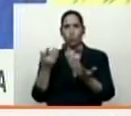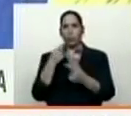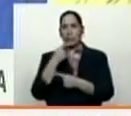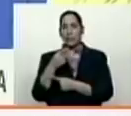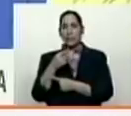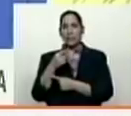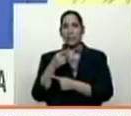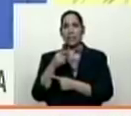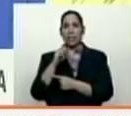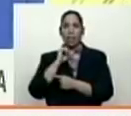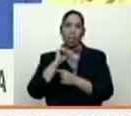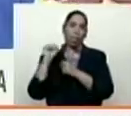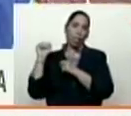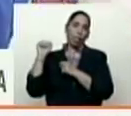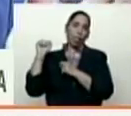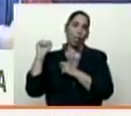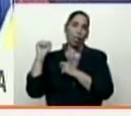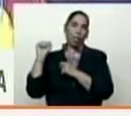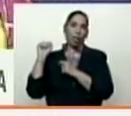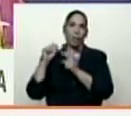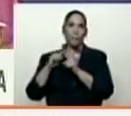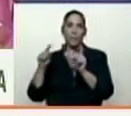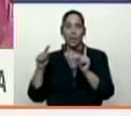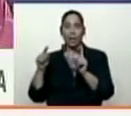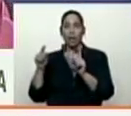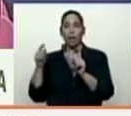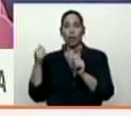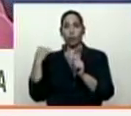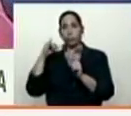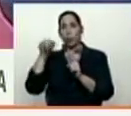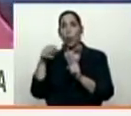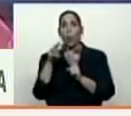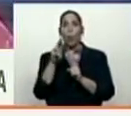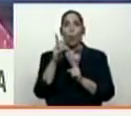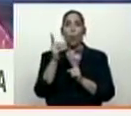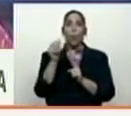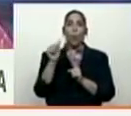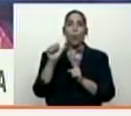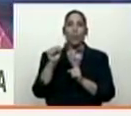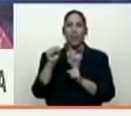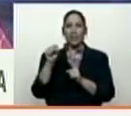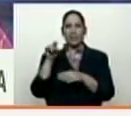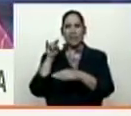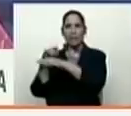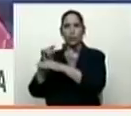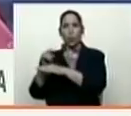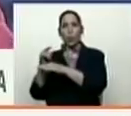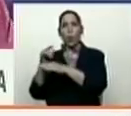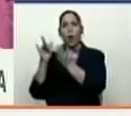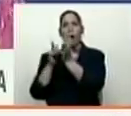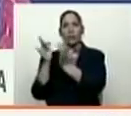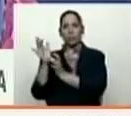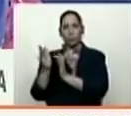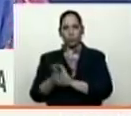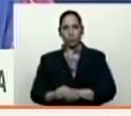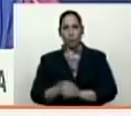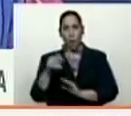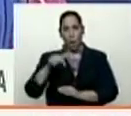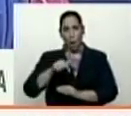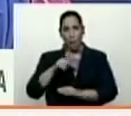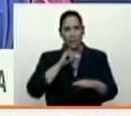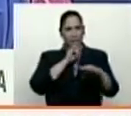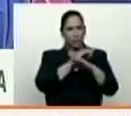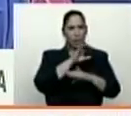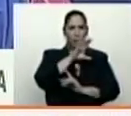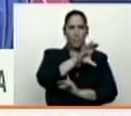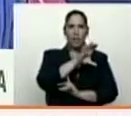tuvo el coraje después de traicionar, de hacer eso. Hay quienes hoy traicionan a la